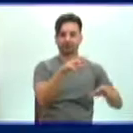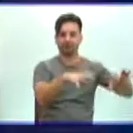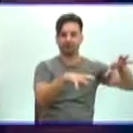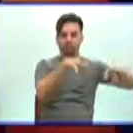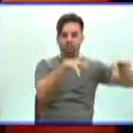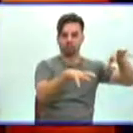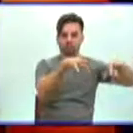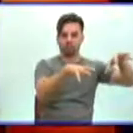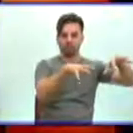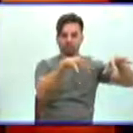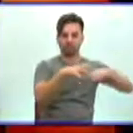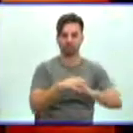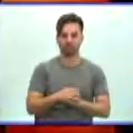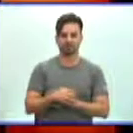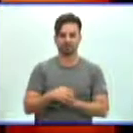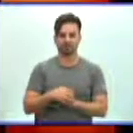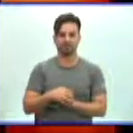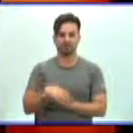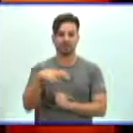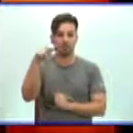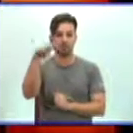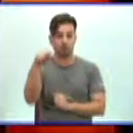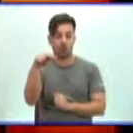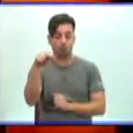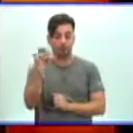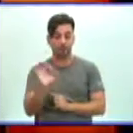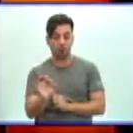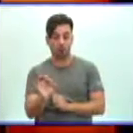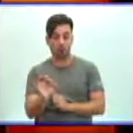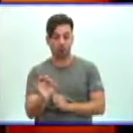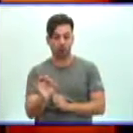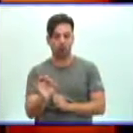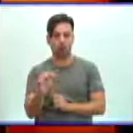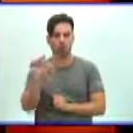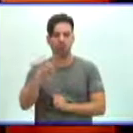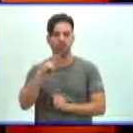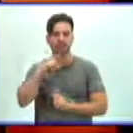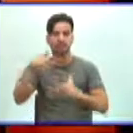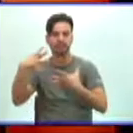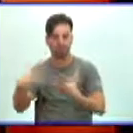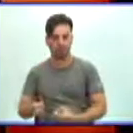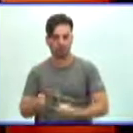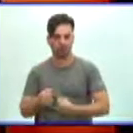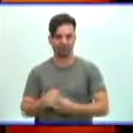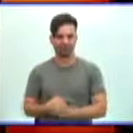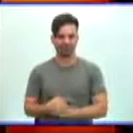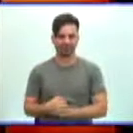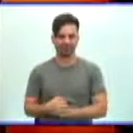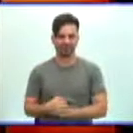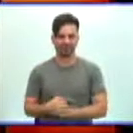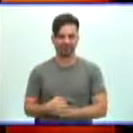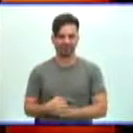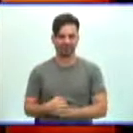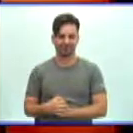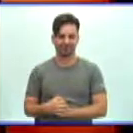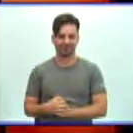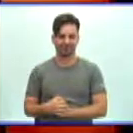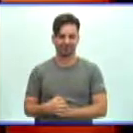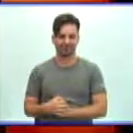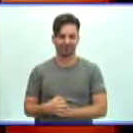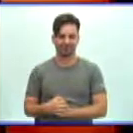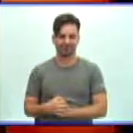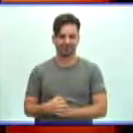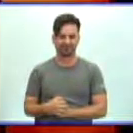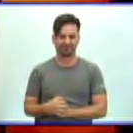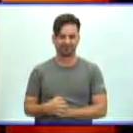tropical. Sin duda alguna, la vegetación tiene un comportamiento muy ligado a las precipitaciones. Veamos